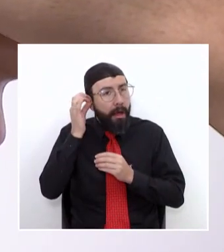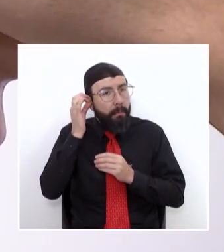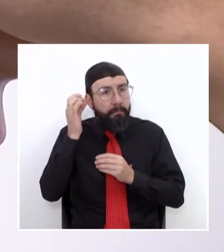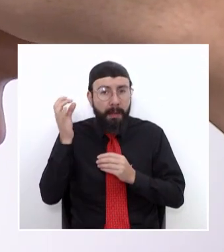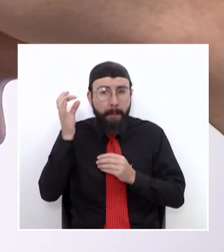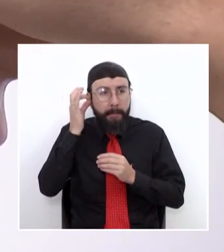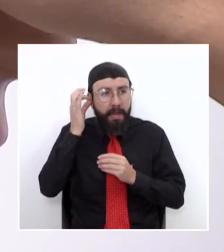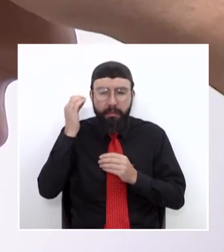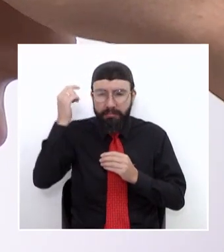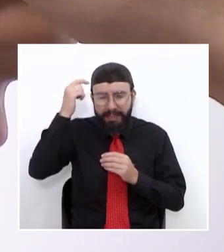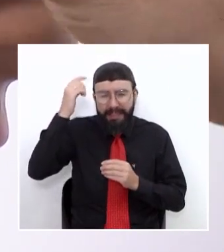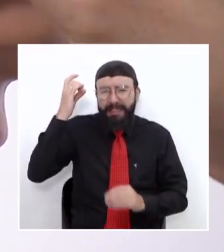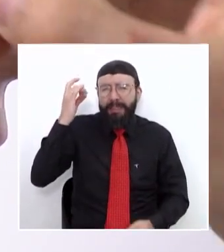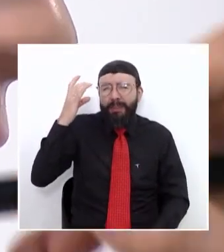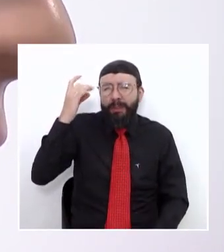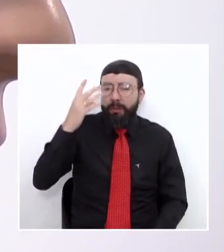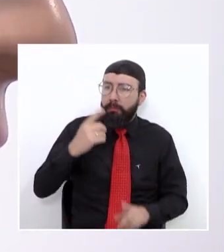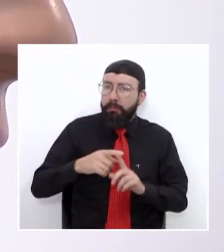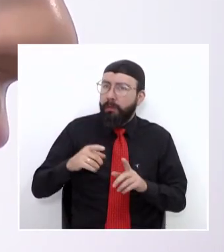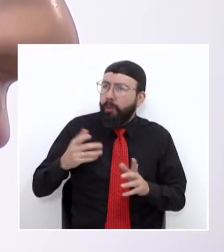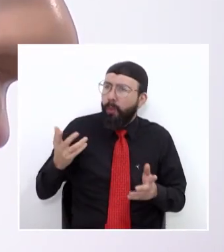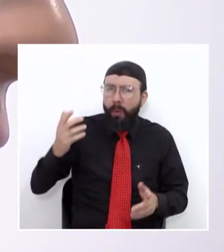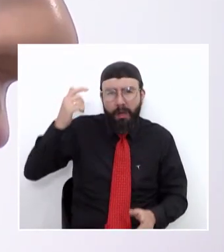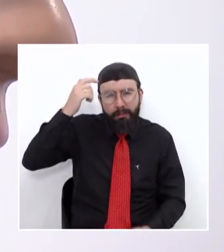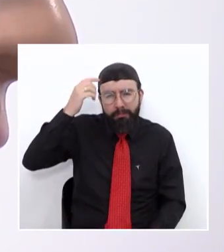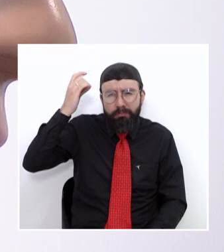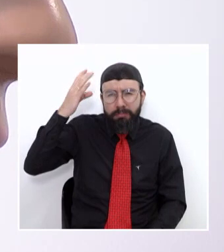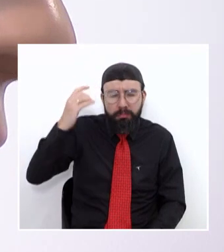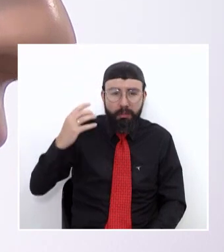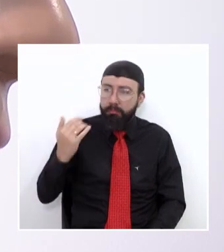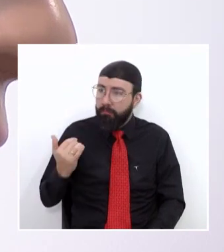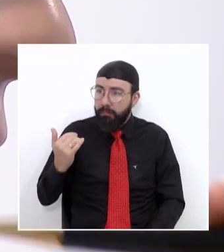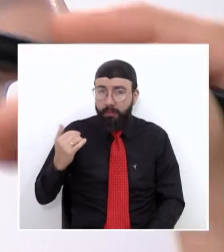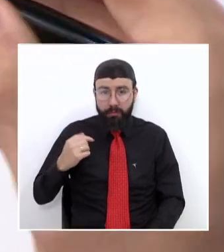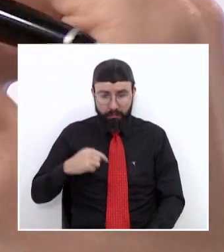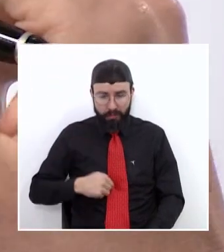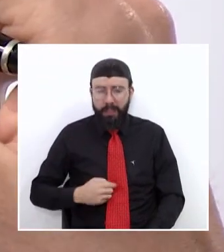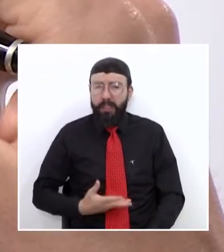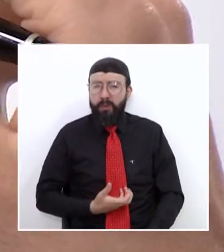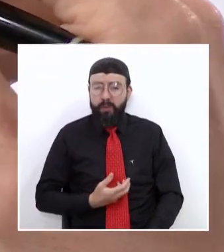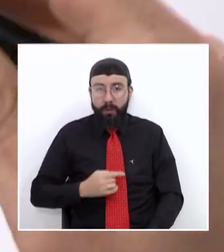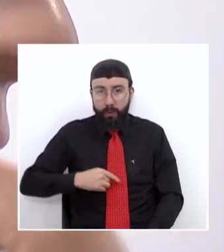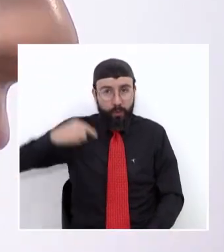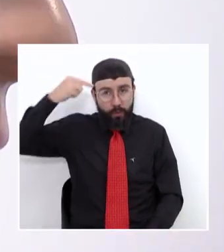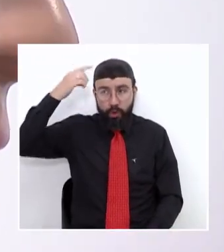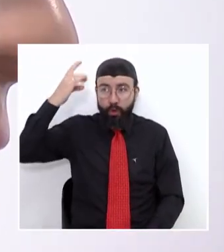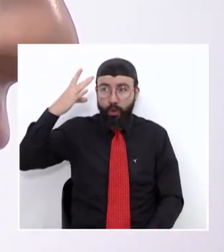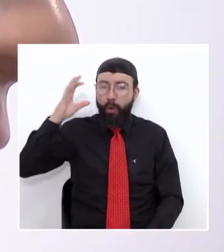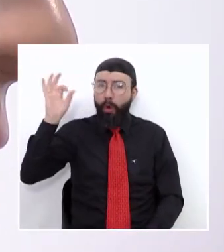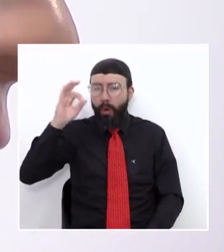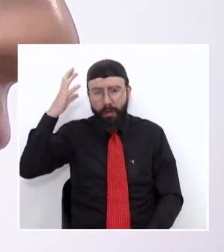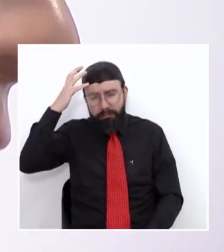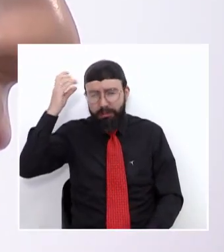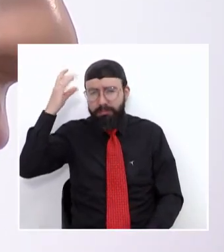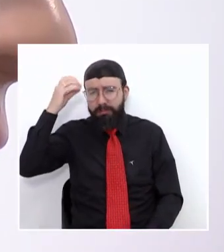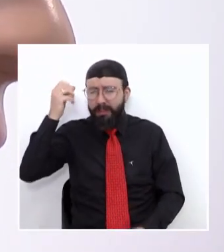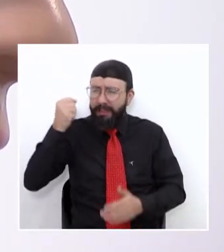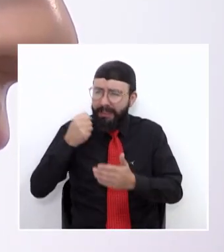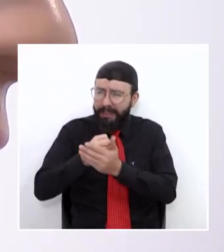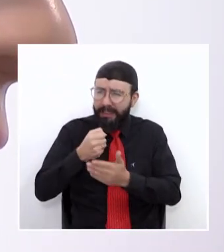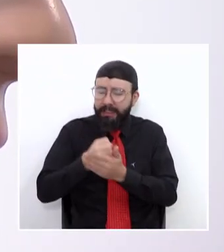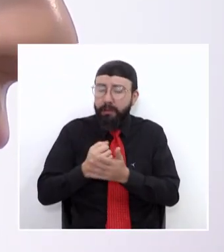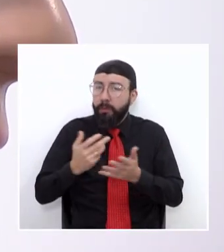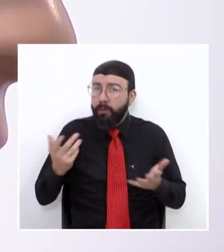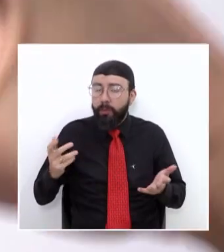para cuál migraña? ¿Es la migraña de origen gastrointestinal o es la migraña por cefaleas